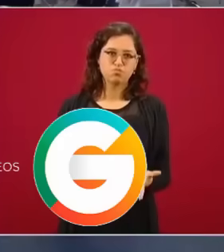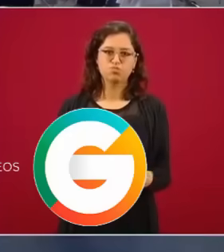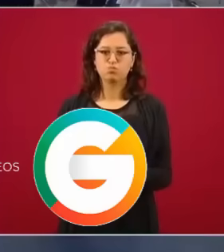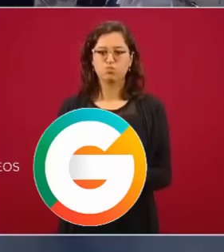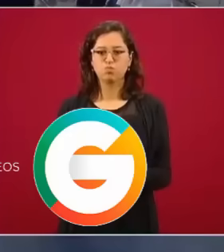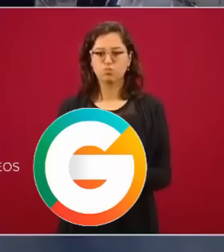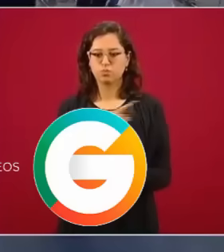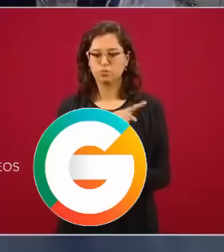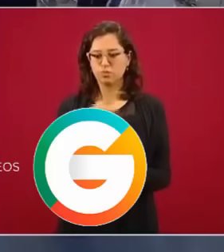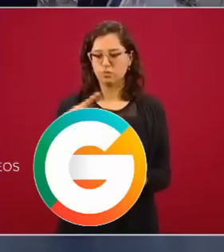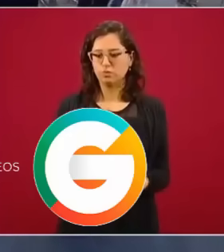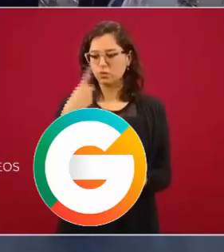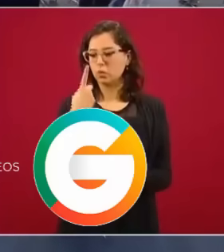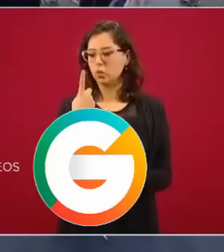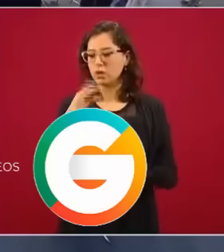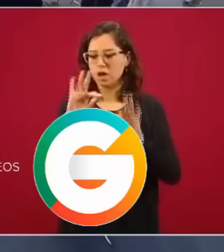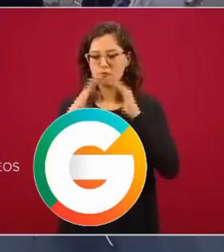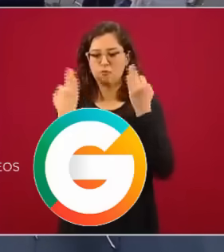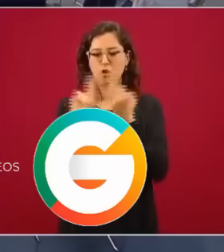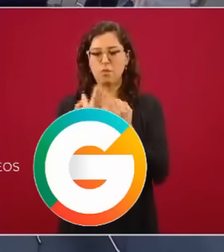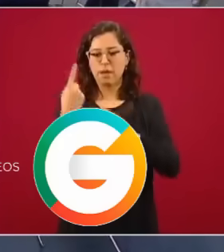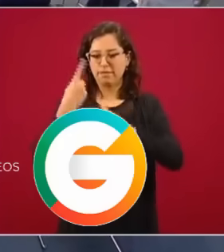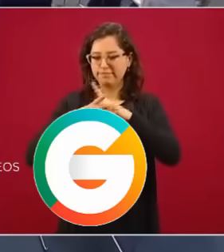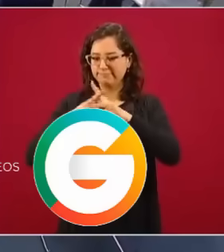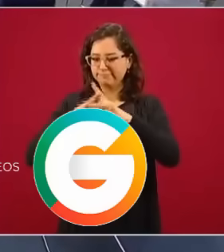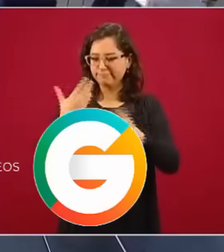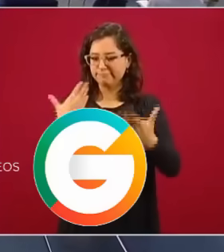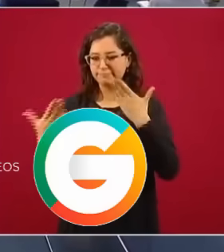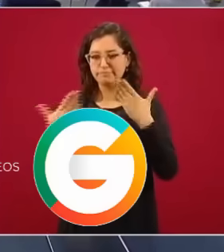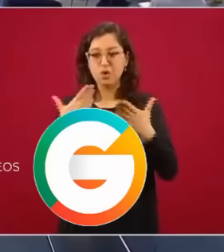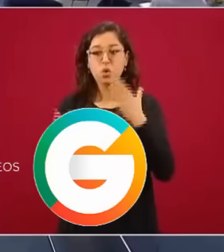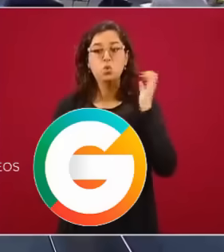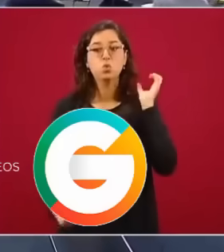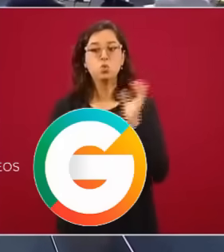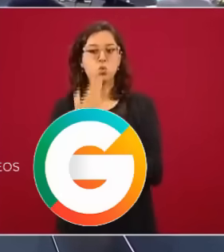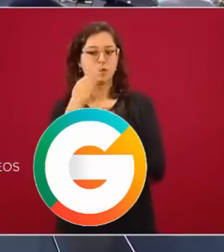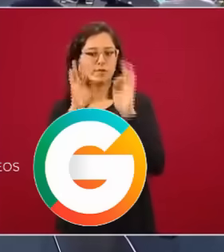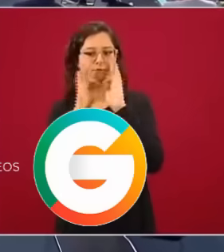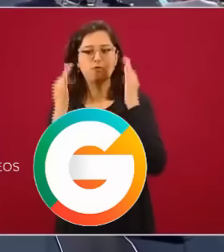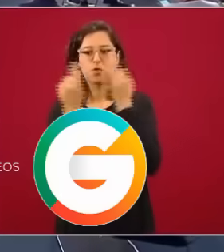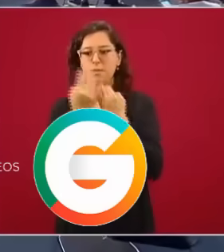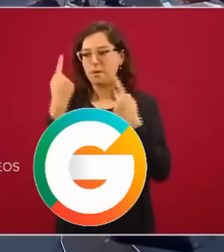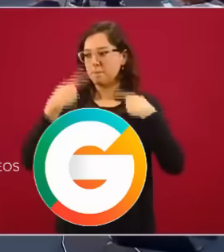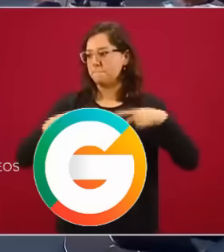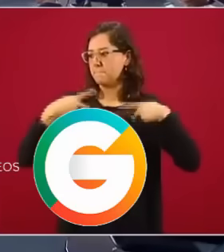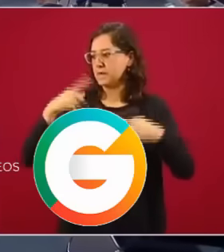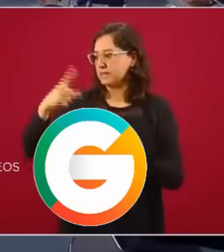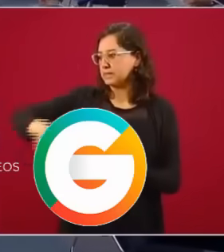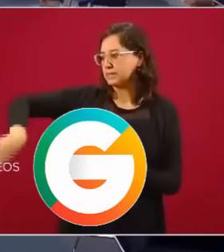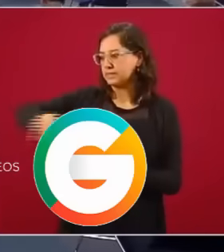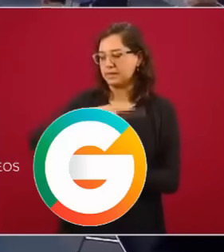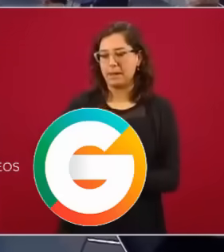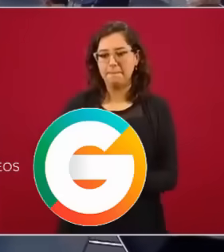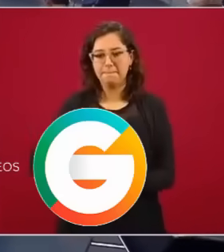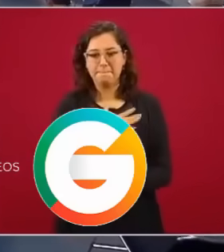una nueva forma de medir el bienestar de la gente y no